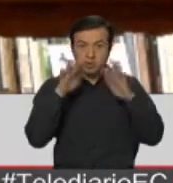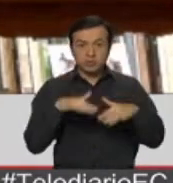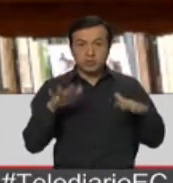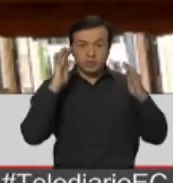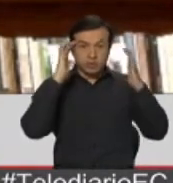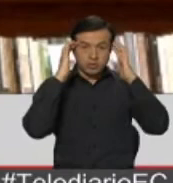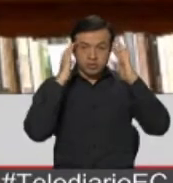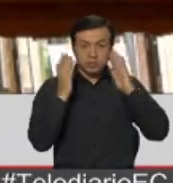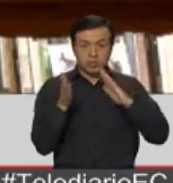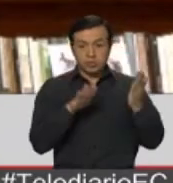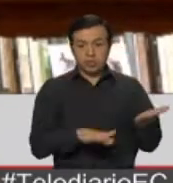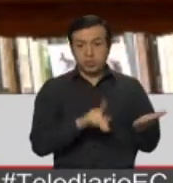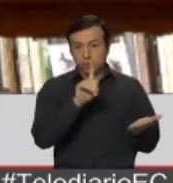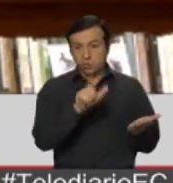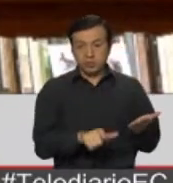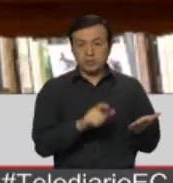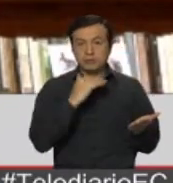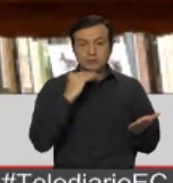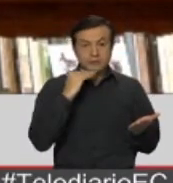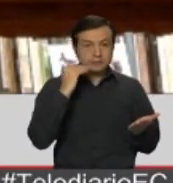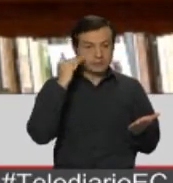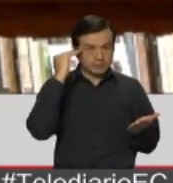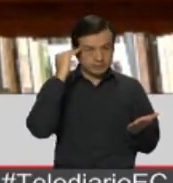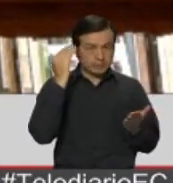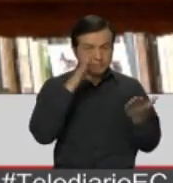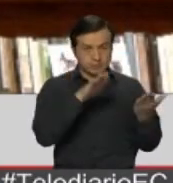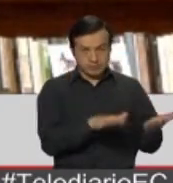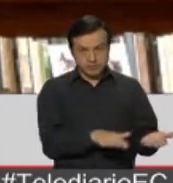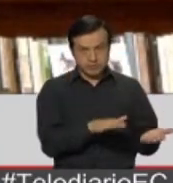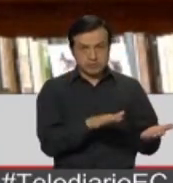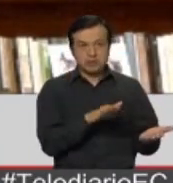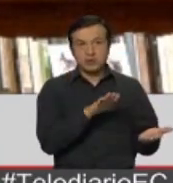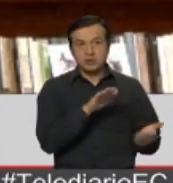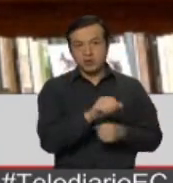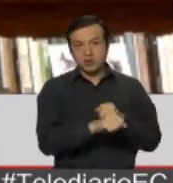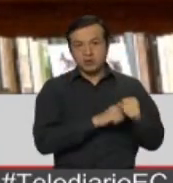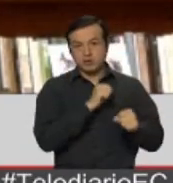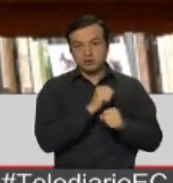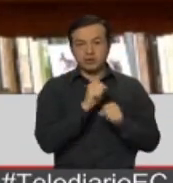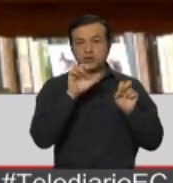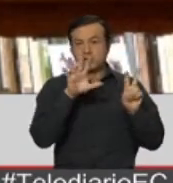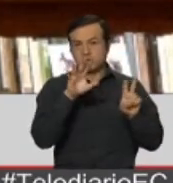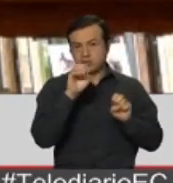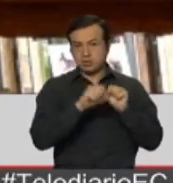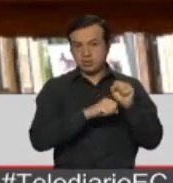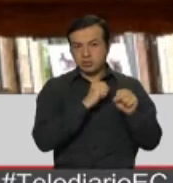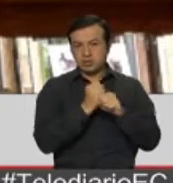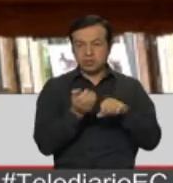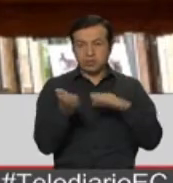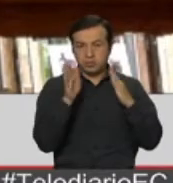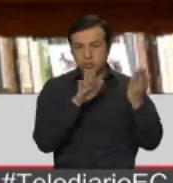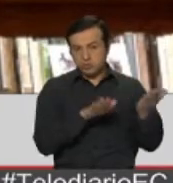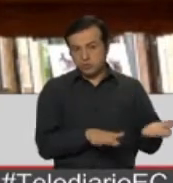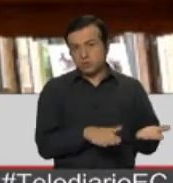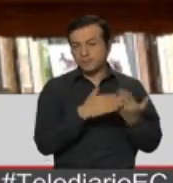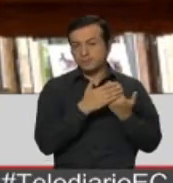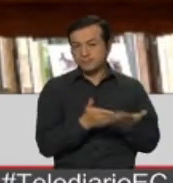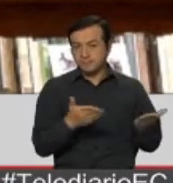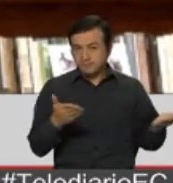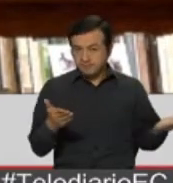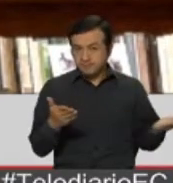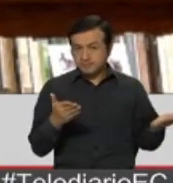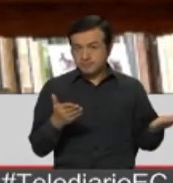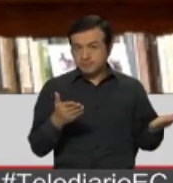el fallecimiento de una persona mayor, de un adulto mayor de una edad de unos 70 años, y